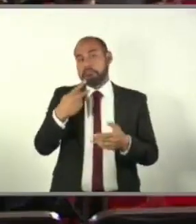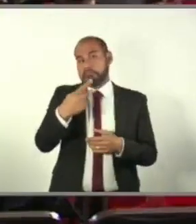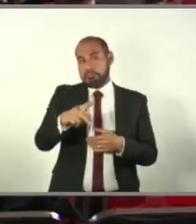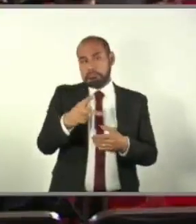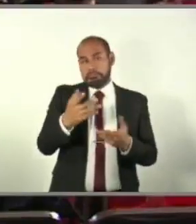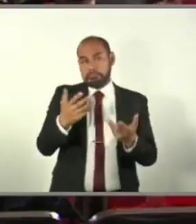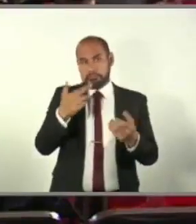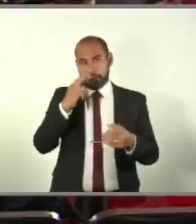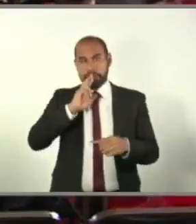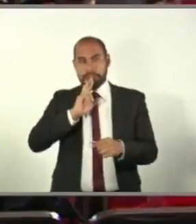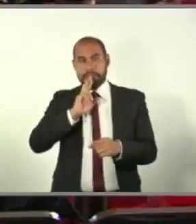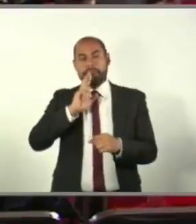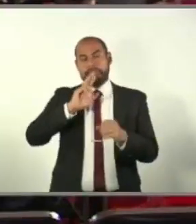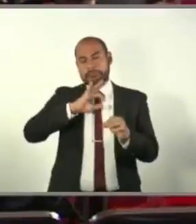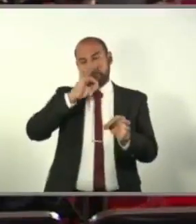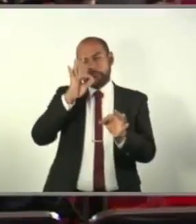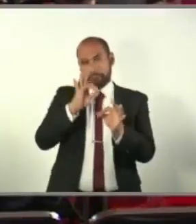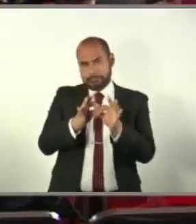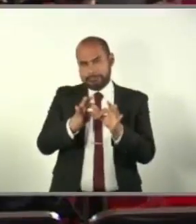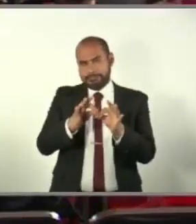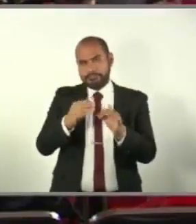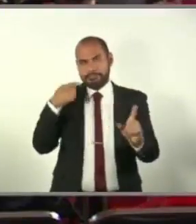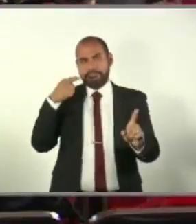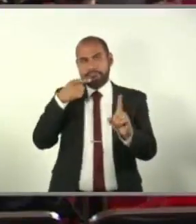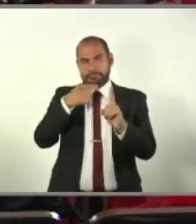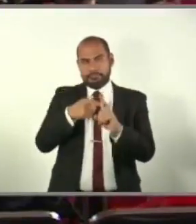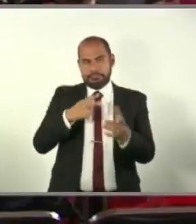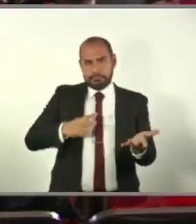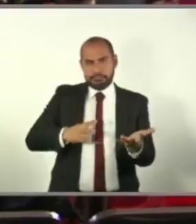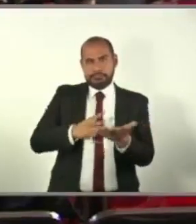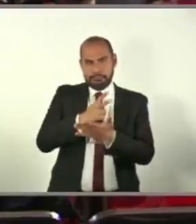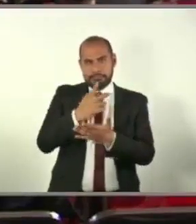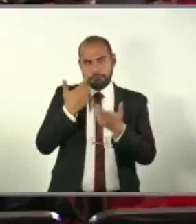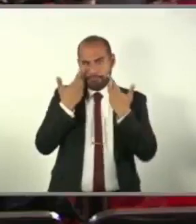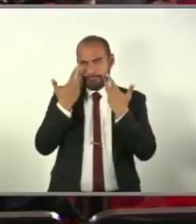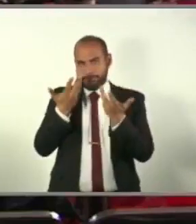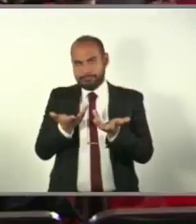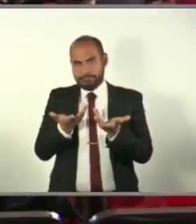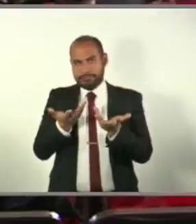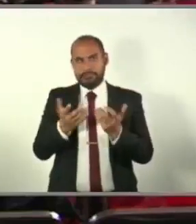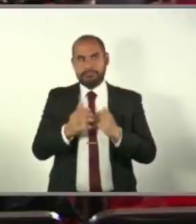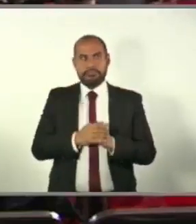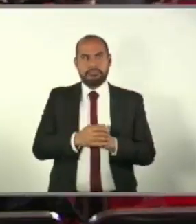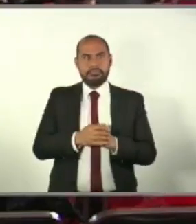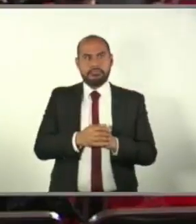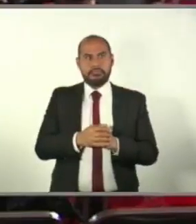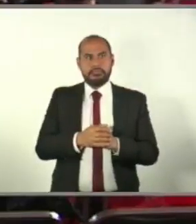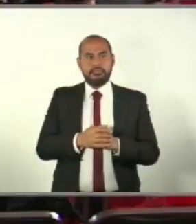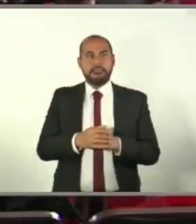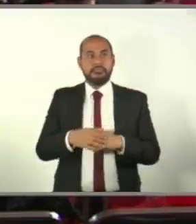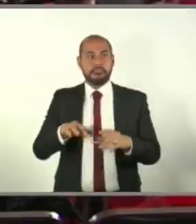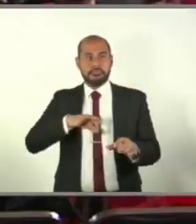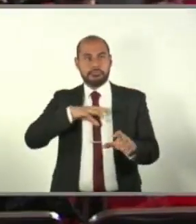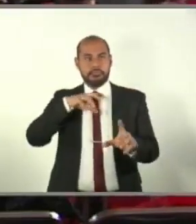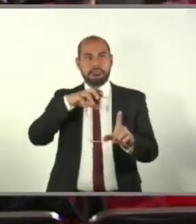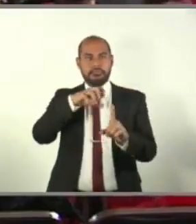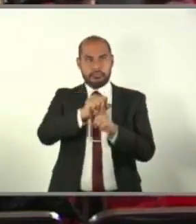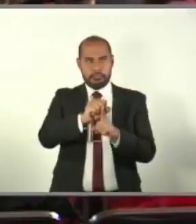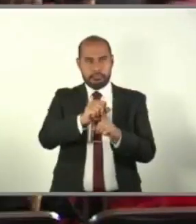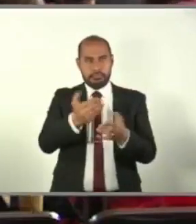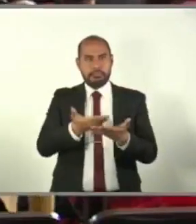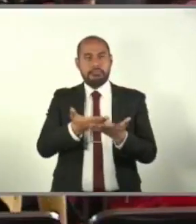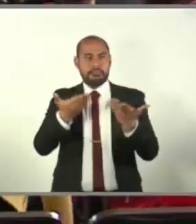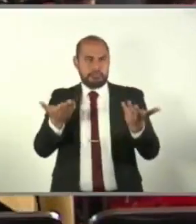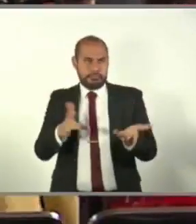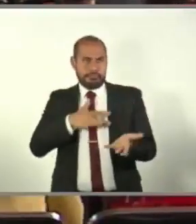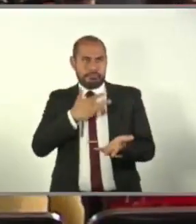y responder con visión, valentía y humildad a su profesión. Con alegría y satisfacción por lo logrado, unámonos en acción de